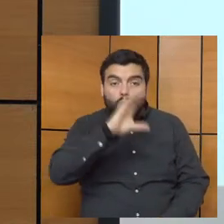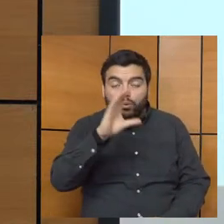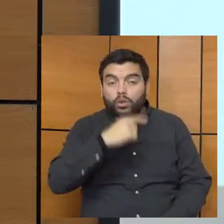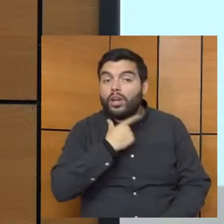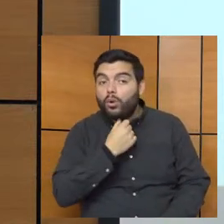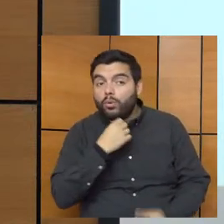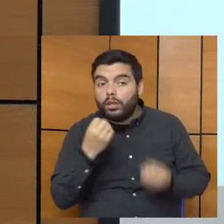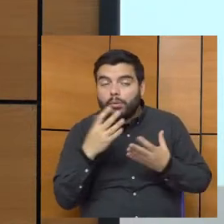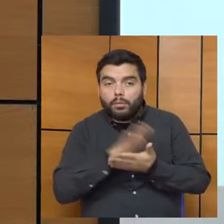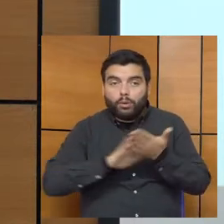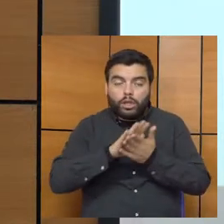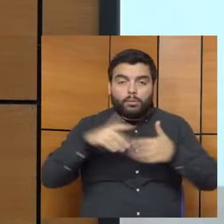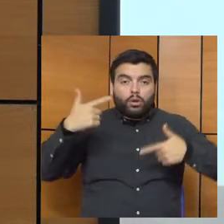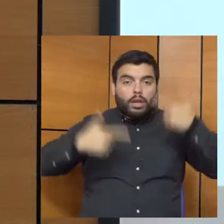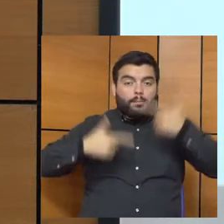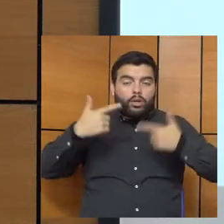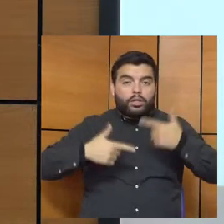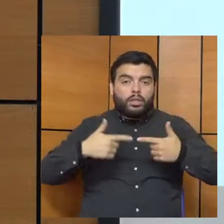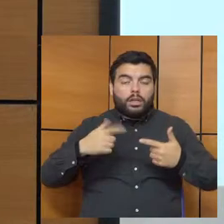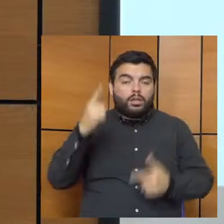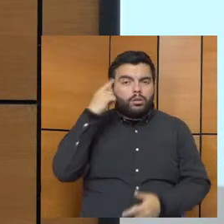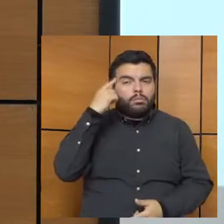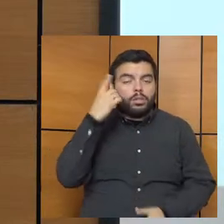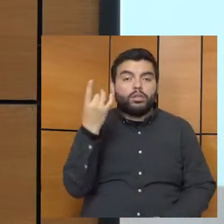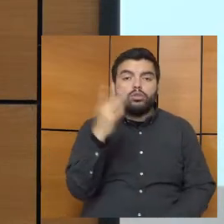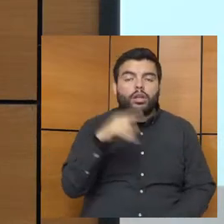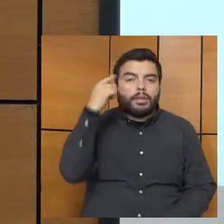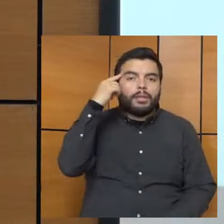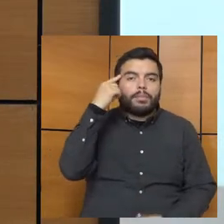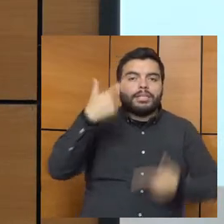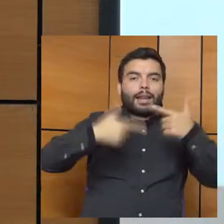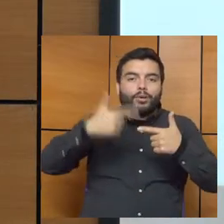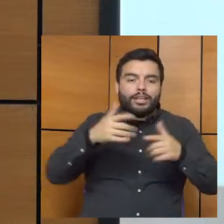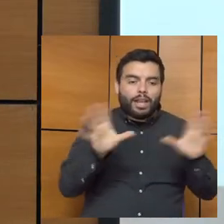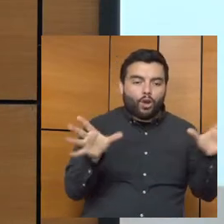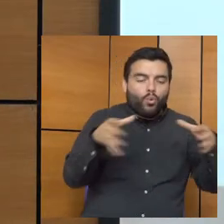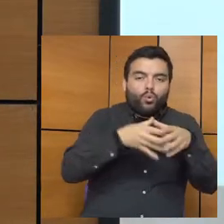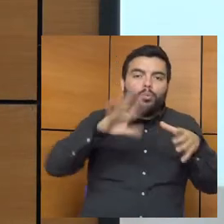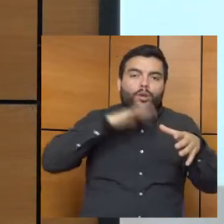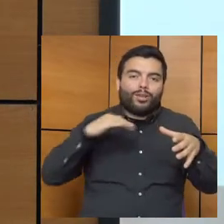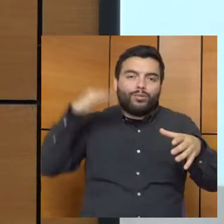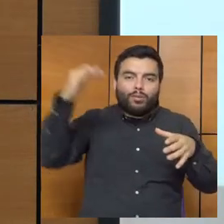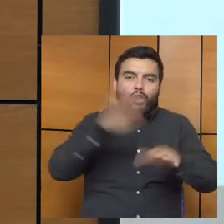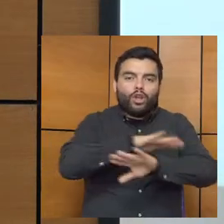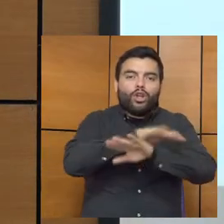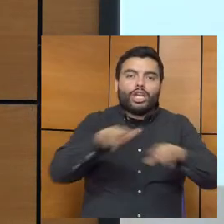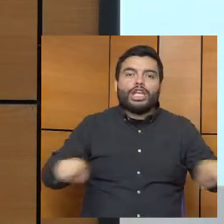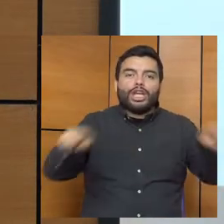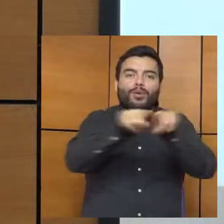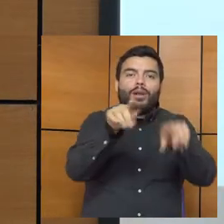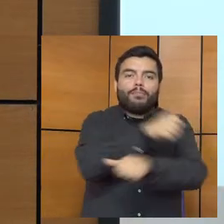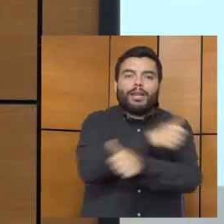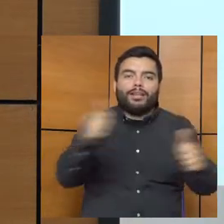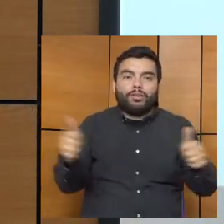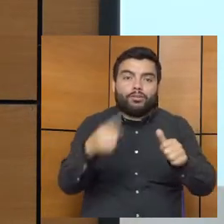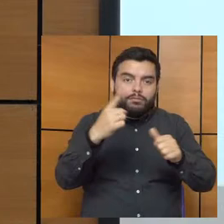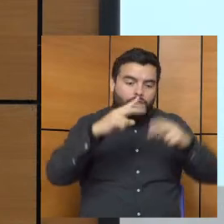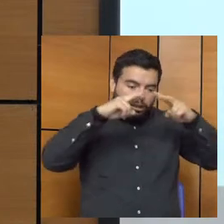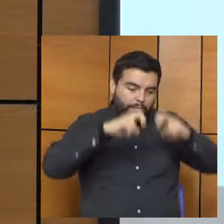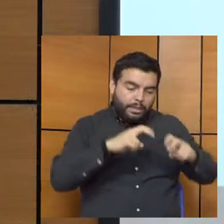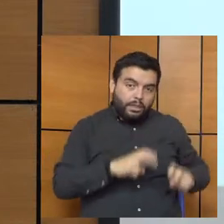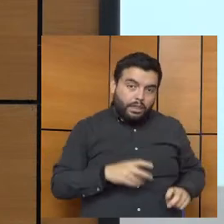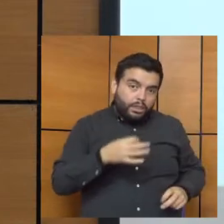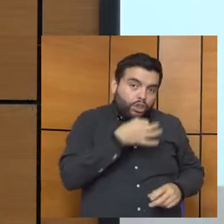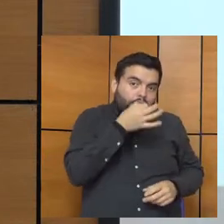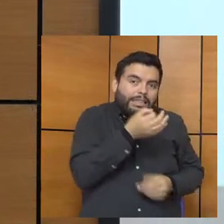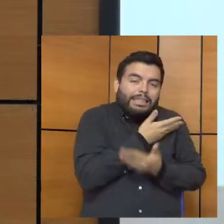políticas comunitarias hasta el momento han pensado a adultos mayores como uno solo y se hace todo igual. Y aquí este estudio nos está